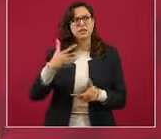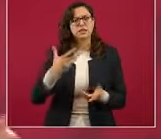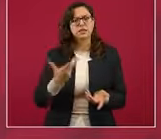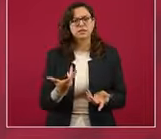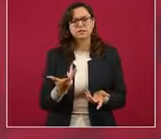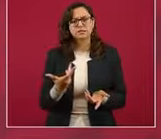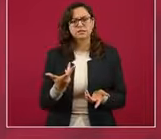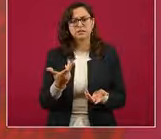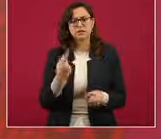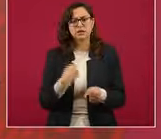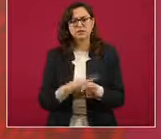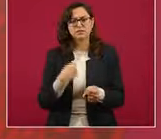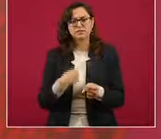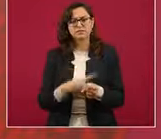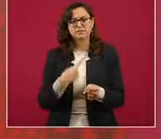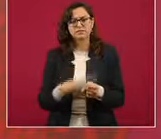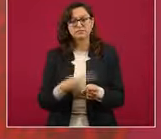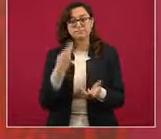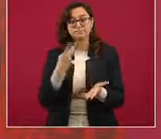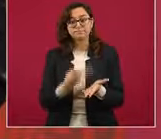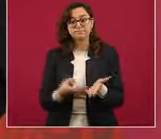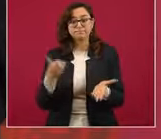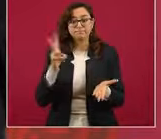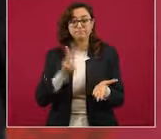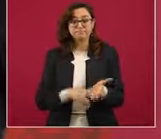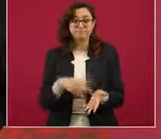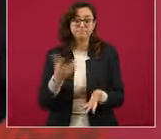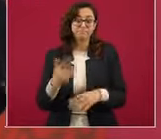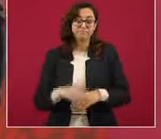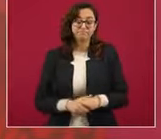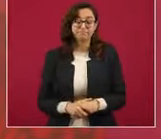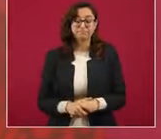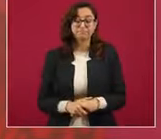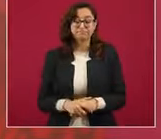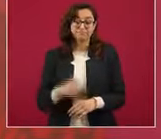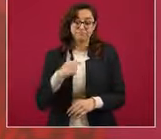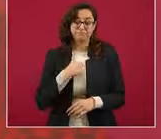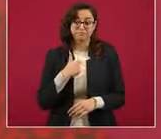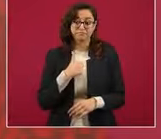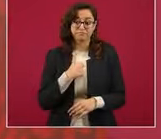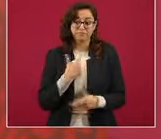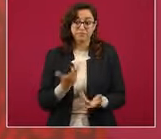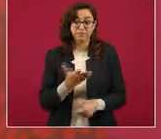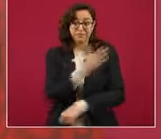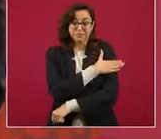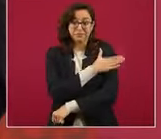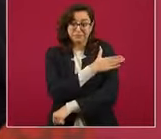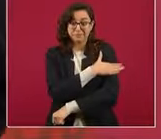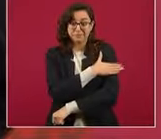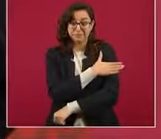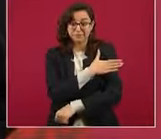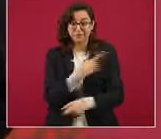en enfermos crónicos cuando me corresponda, porque soy hipertenso.